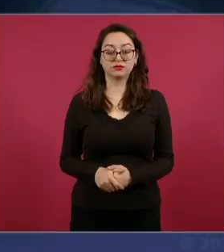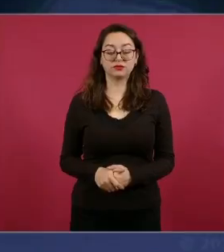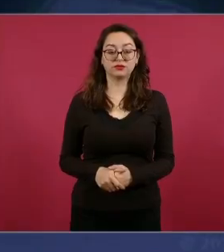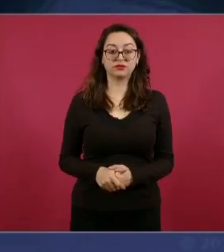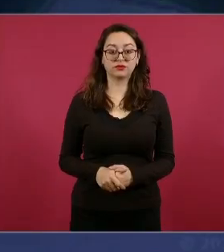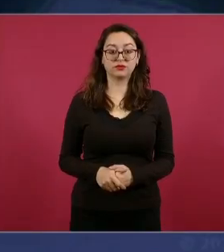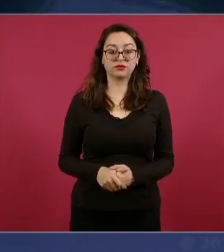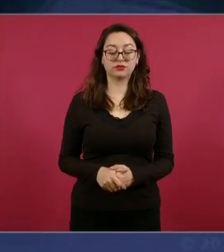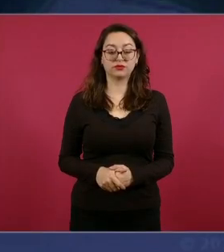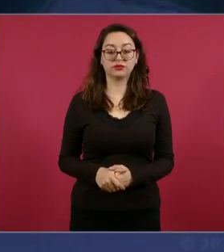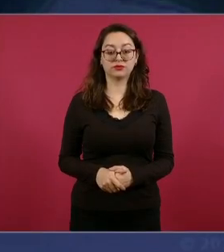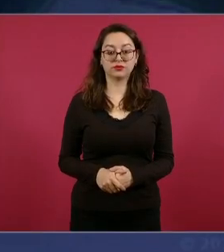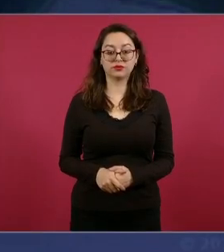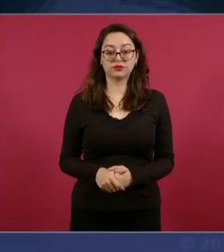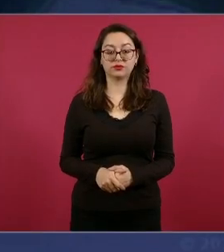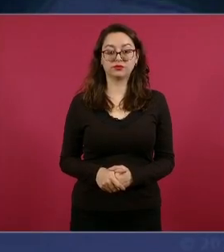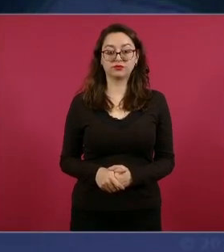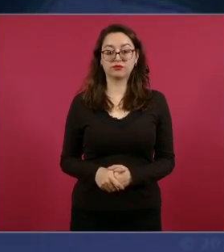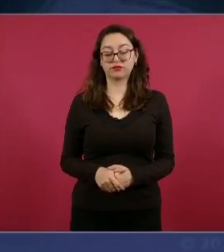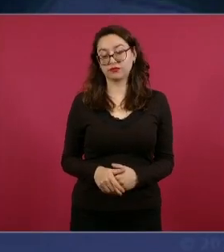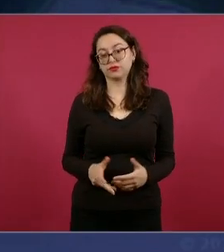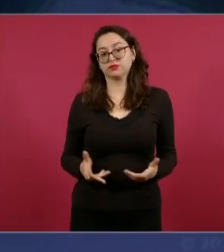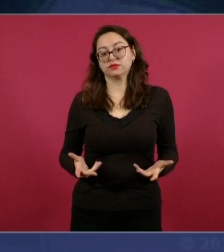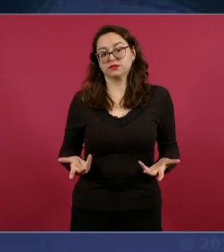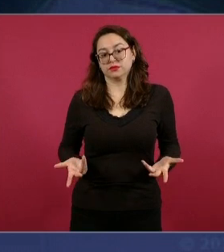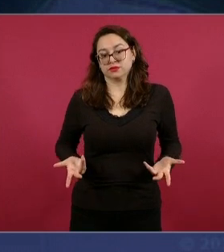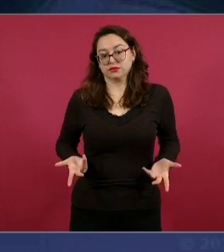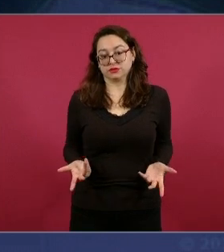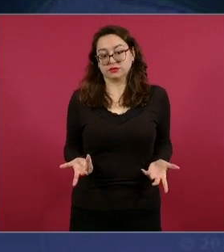Entonces, cualquiera podría decir,